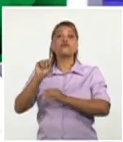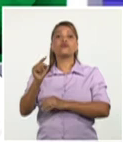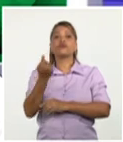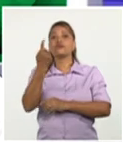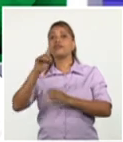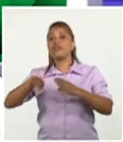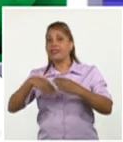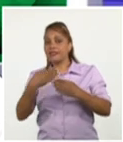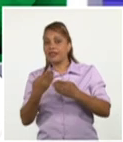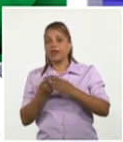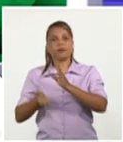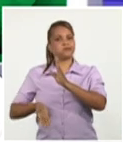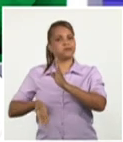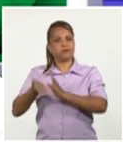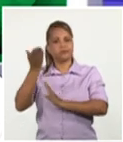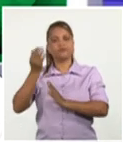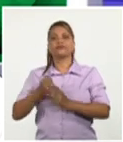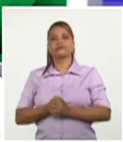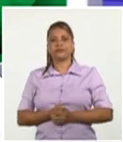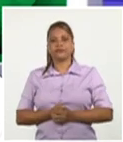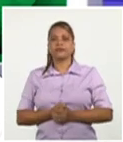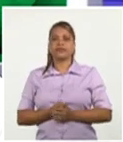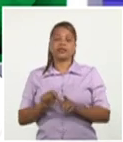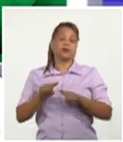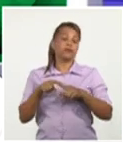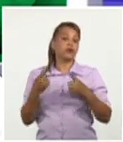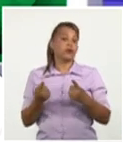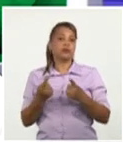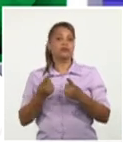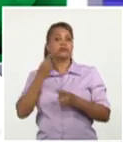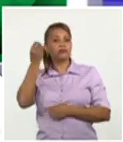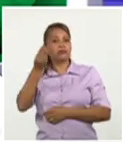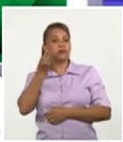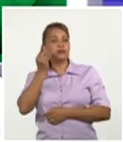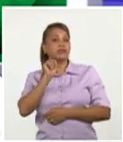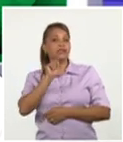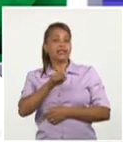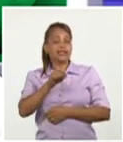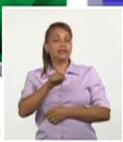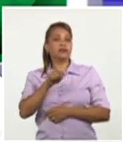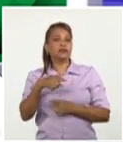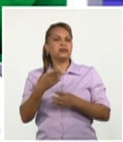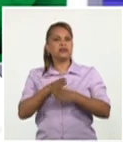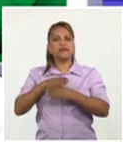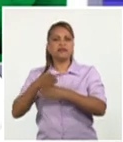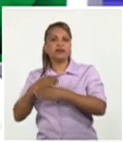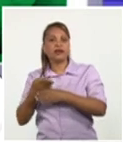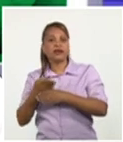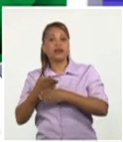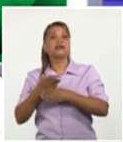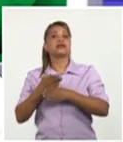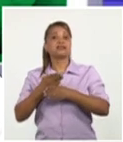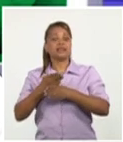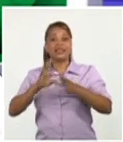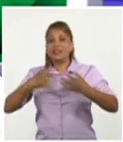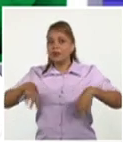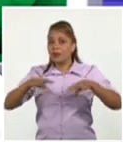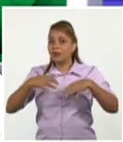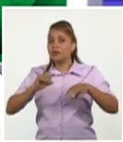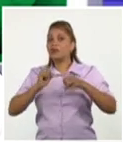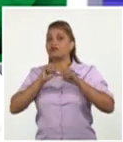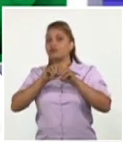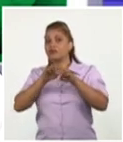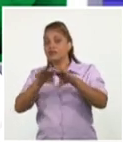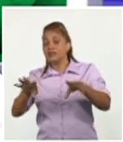lo tanto, creo que solamente eso traduce la complejidad de la situación epidemiológica que